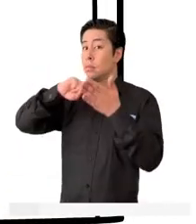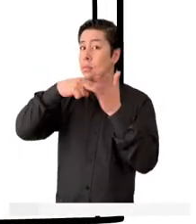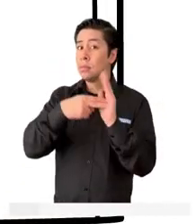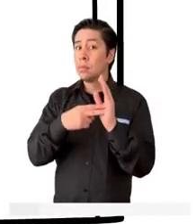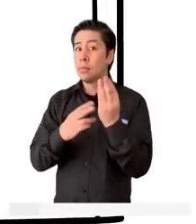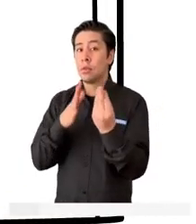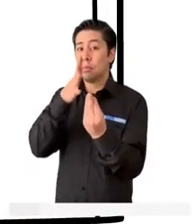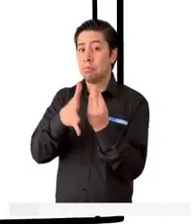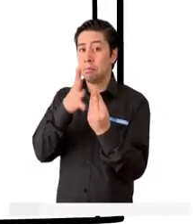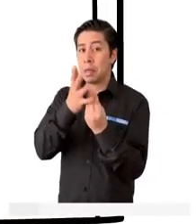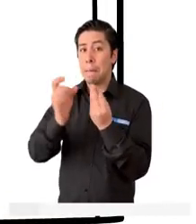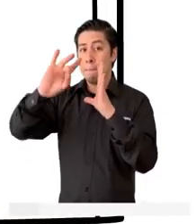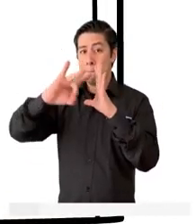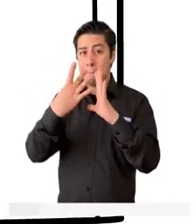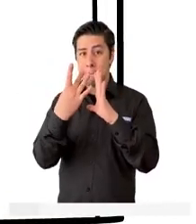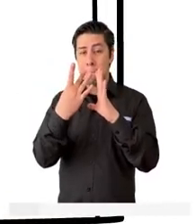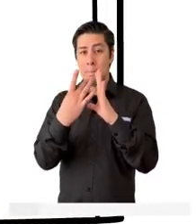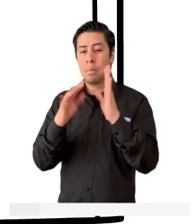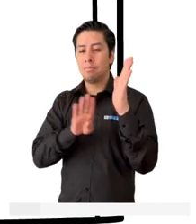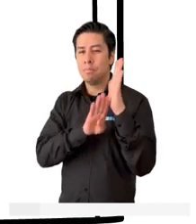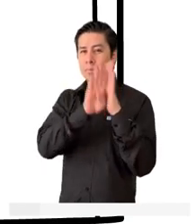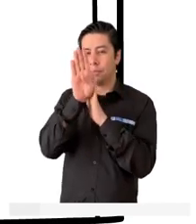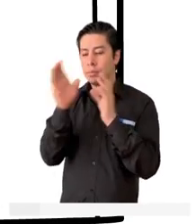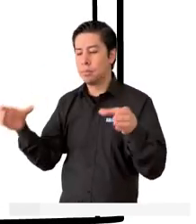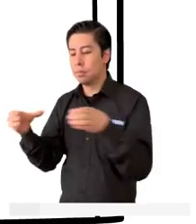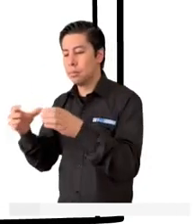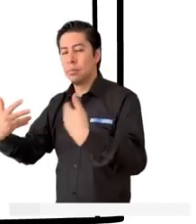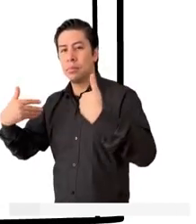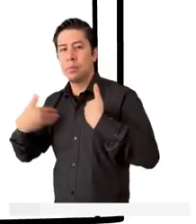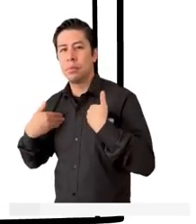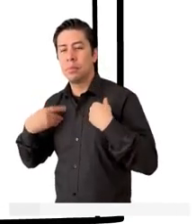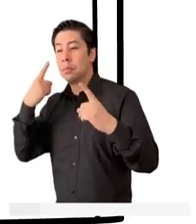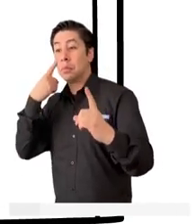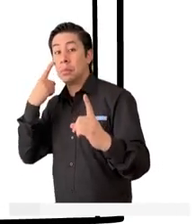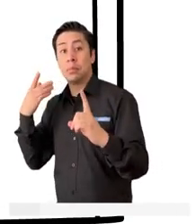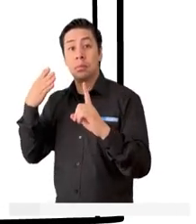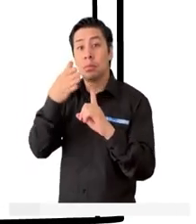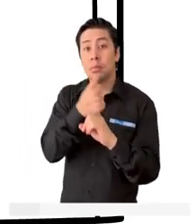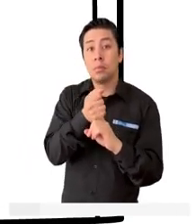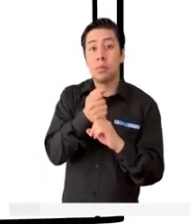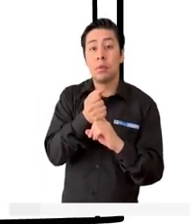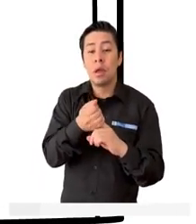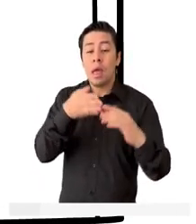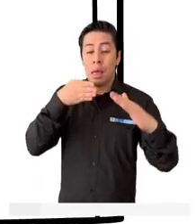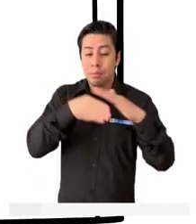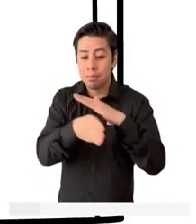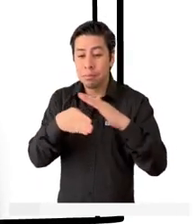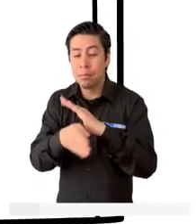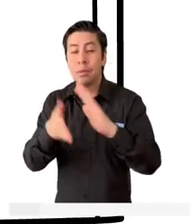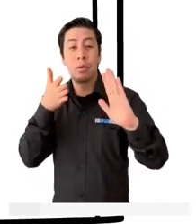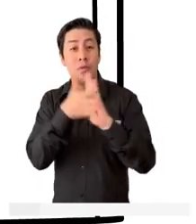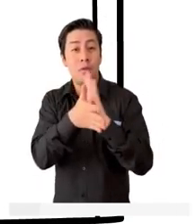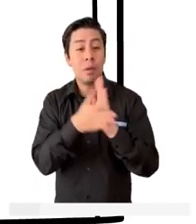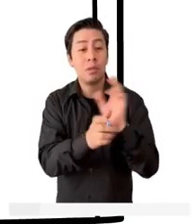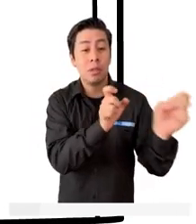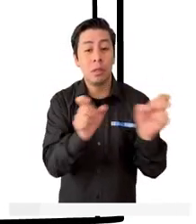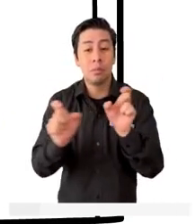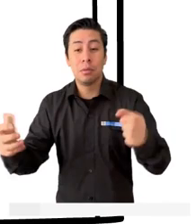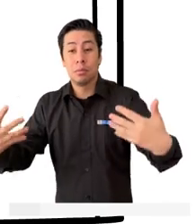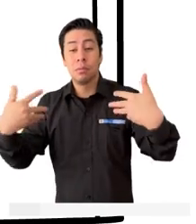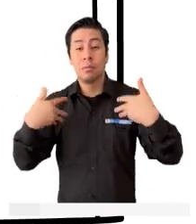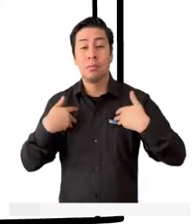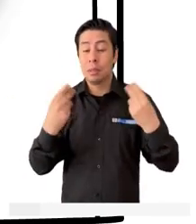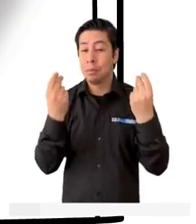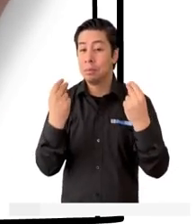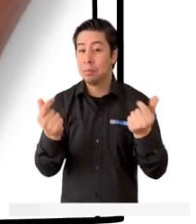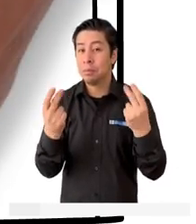Unidad en línea es una herramienta virtual desarrollada por la Unidad para las Víctimas. Busca facilitar la información y simplificar los trámites